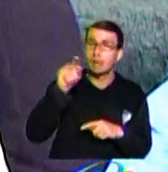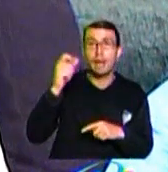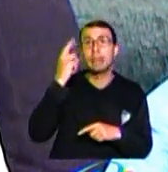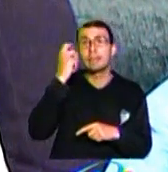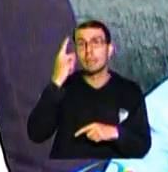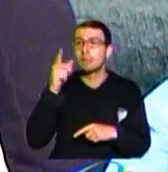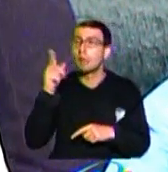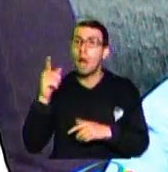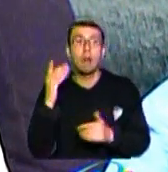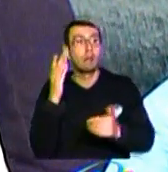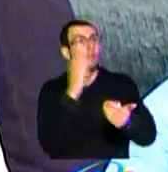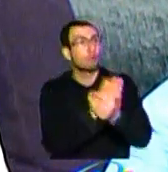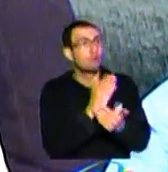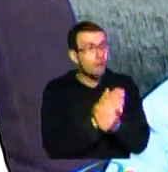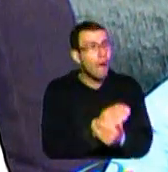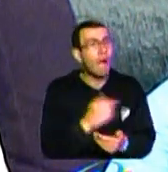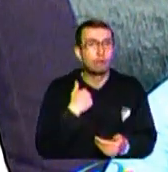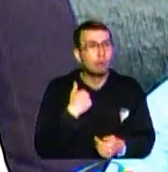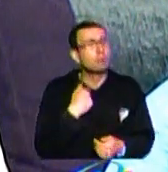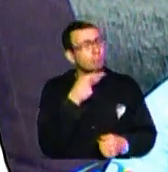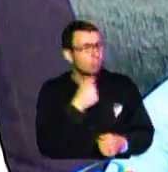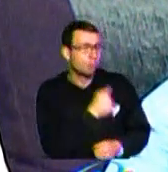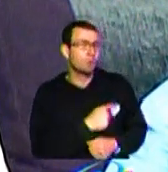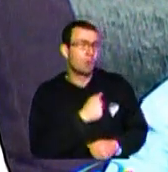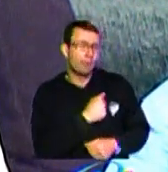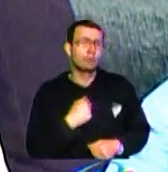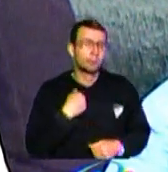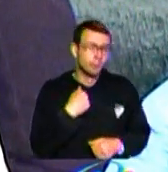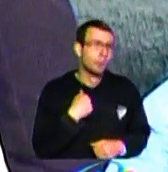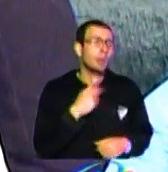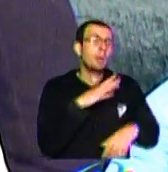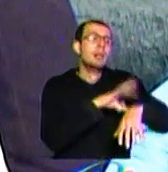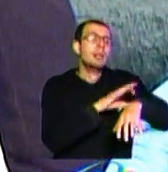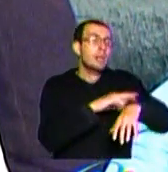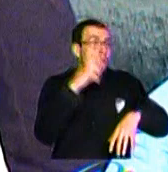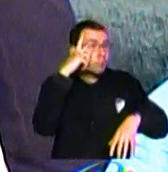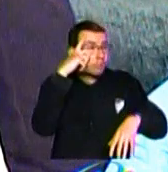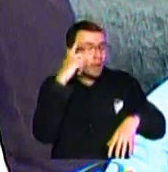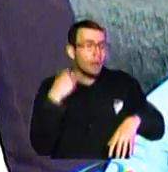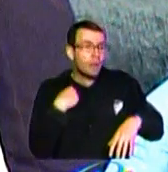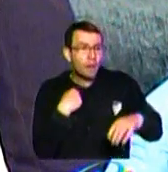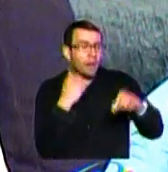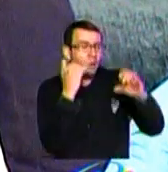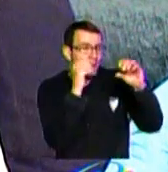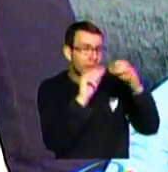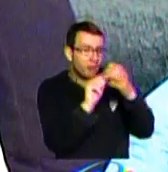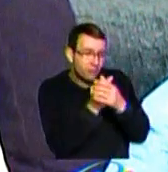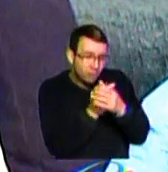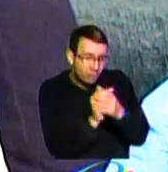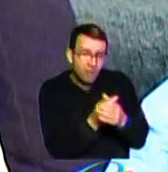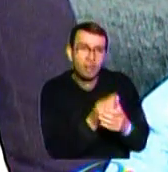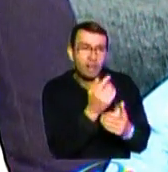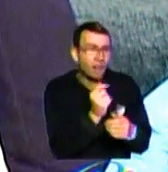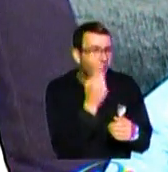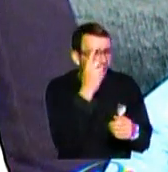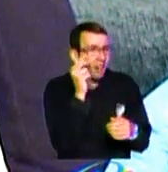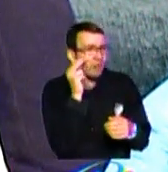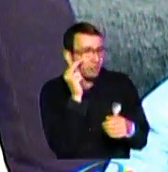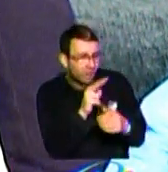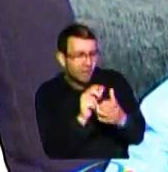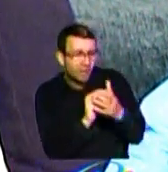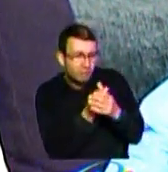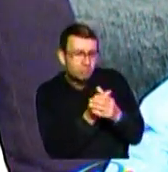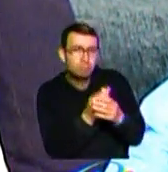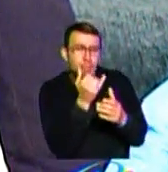examen y nos hemos encontrado unos diagnósticos aterradores. Y yo quiero que sea el doctor Alejandro que les